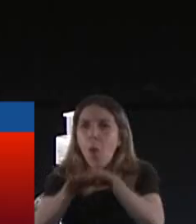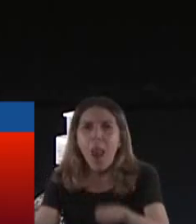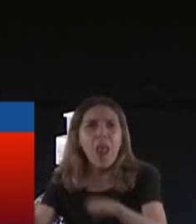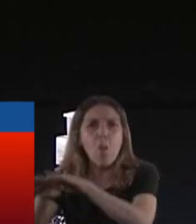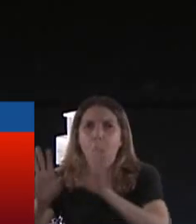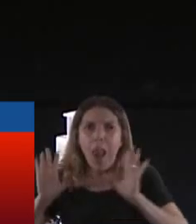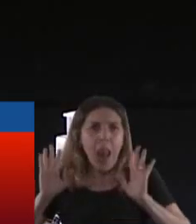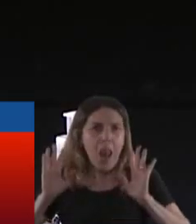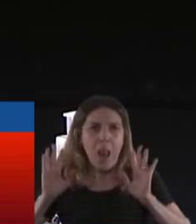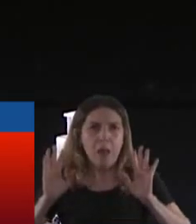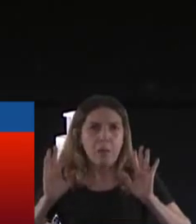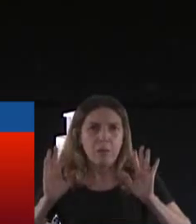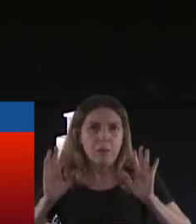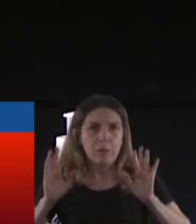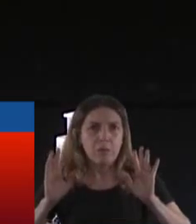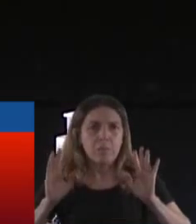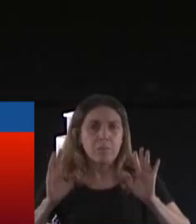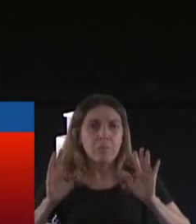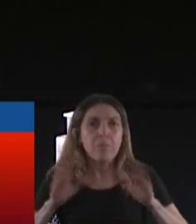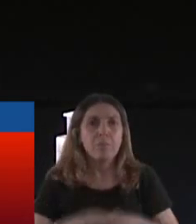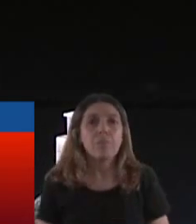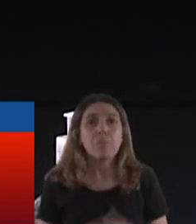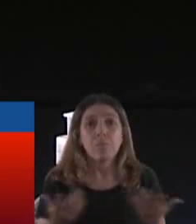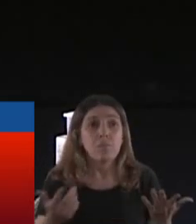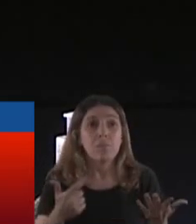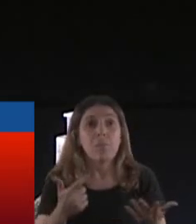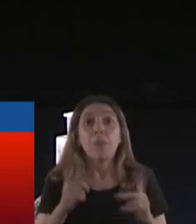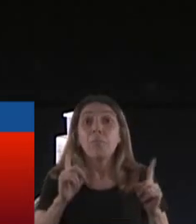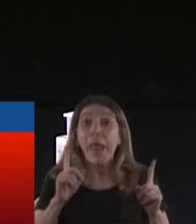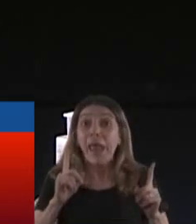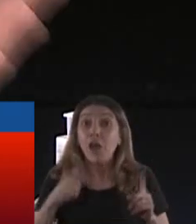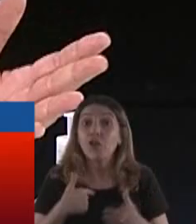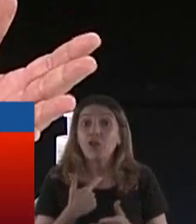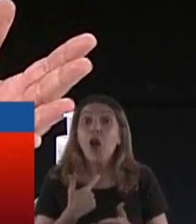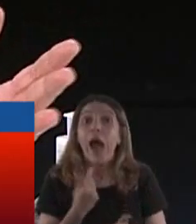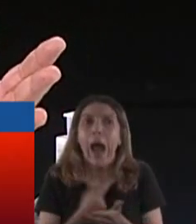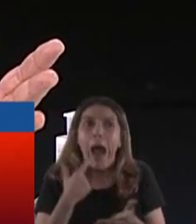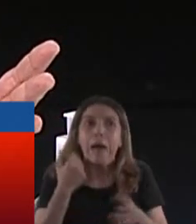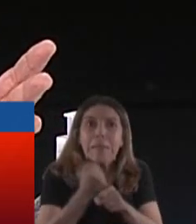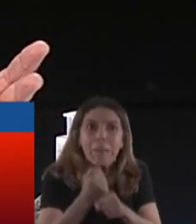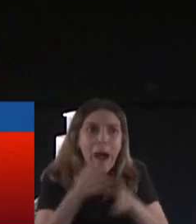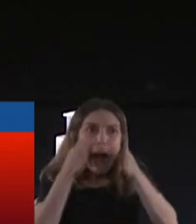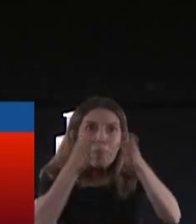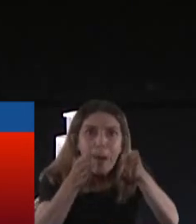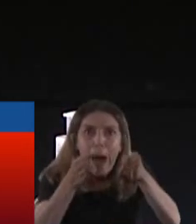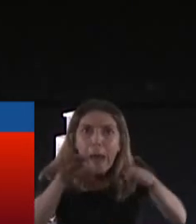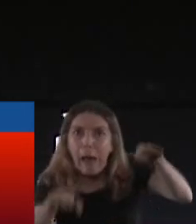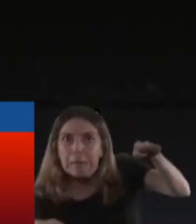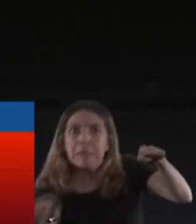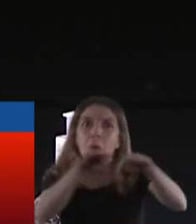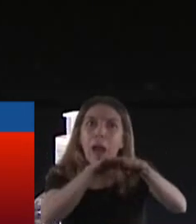La verdad es que no me tocó el tiempo más fácil para igualar, no les voy a decir una cosa por otra.